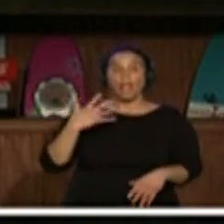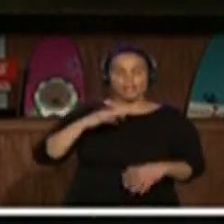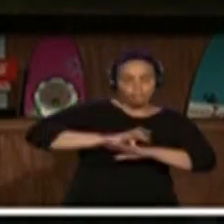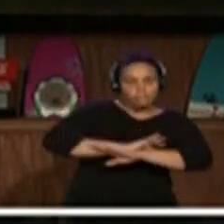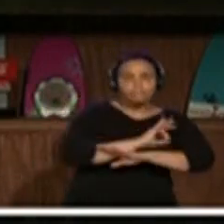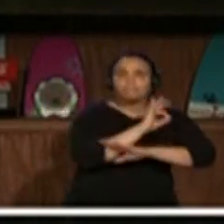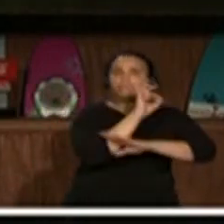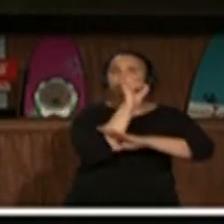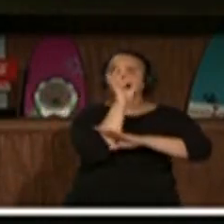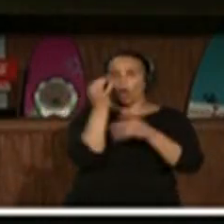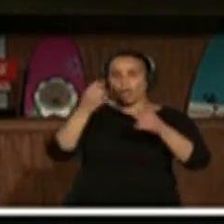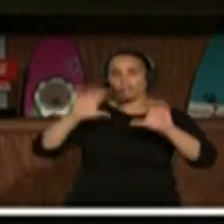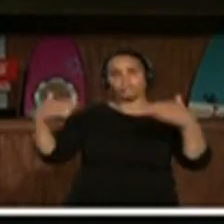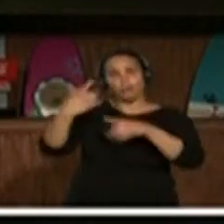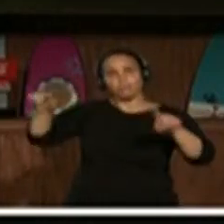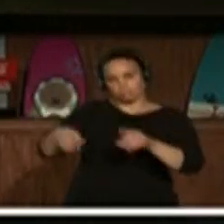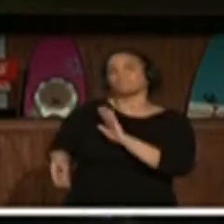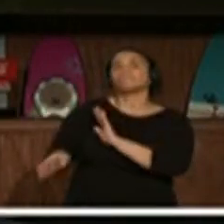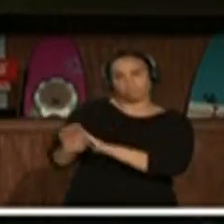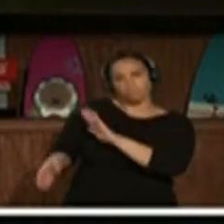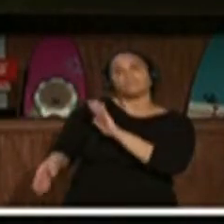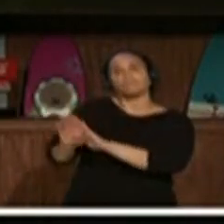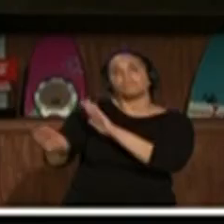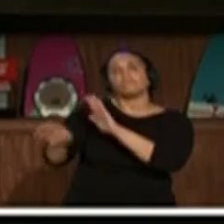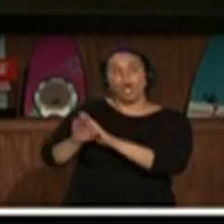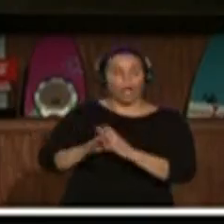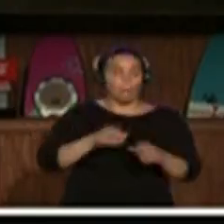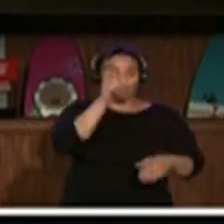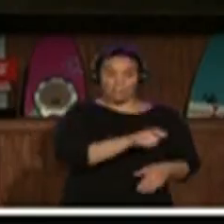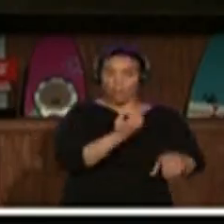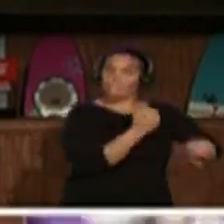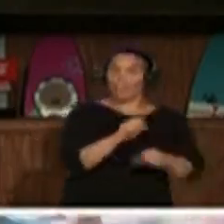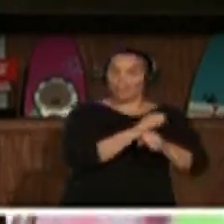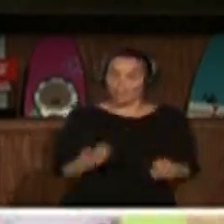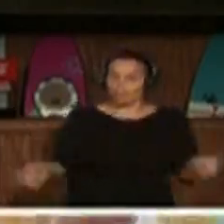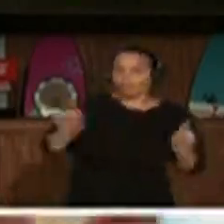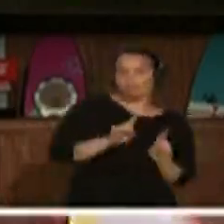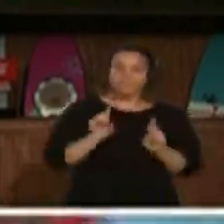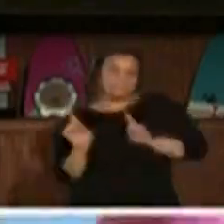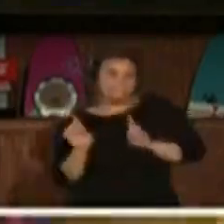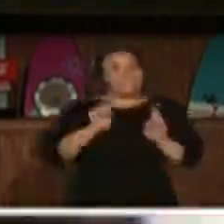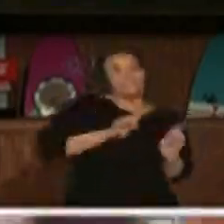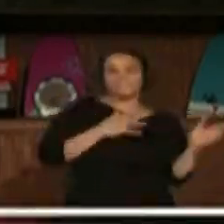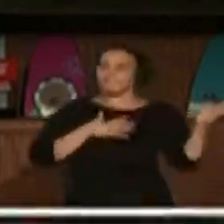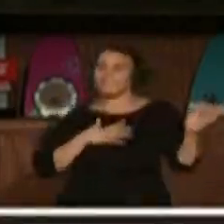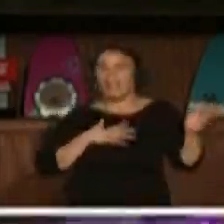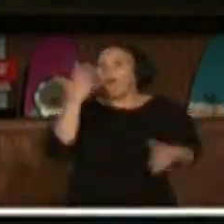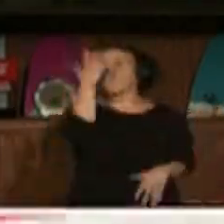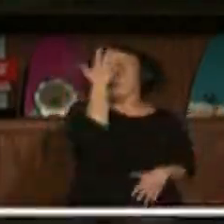amanecer, sigue sonando ladrillo. Junto al barrendero yo, bailando con el cepillo.